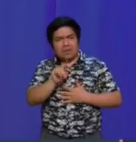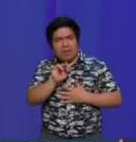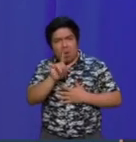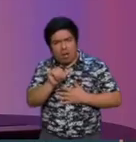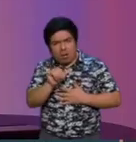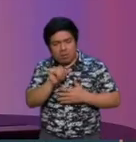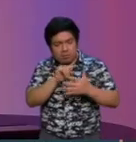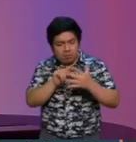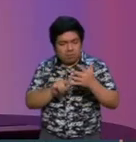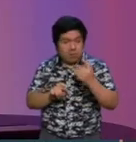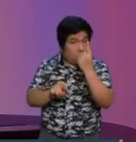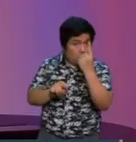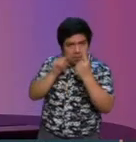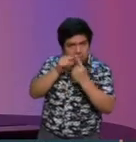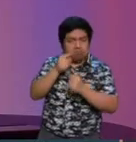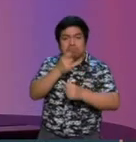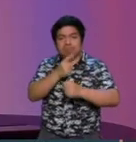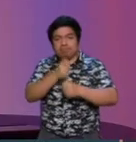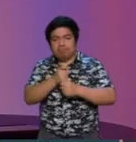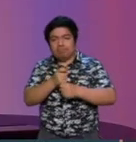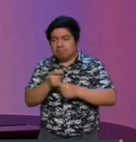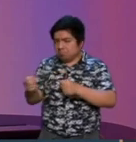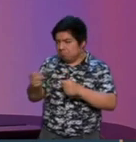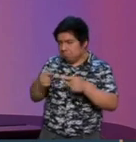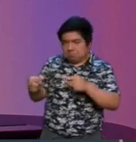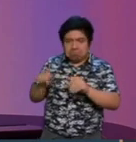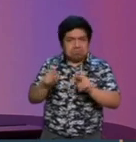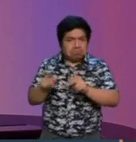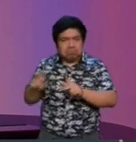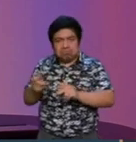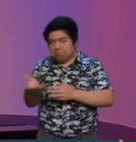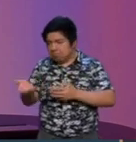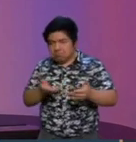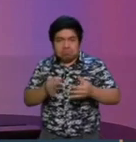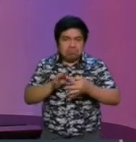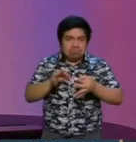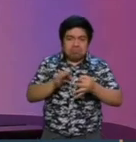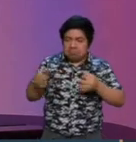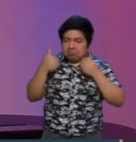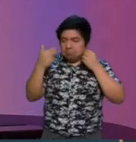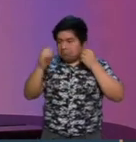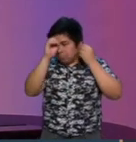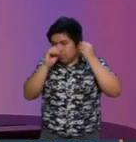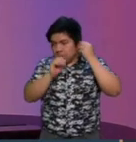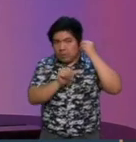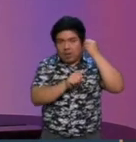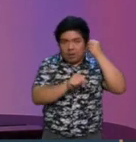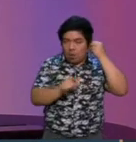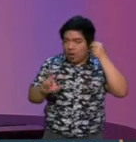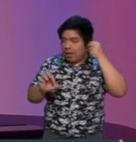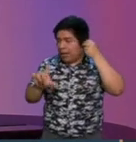quiero en esta ocasión solamente hablar de la primera, para que también quizá mis pares puedan exponer lo que propuso Salomón y